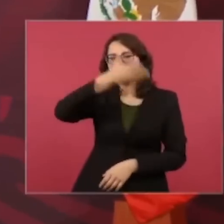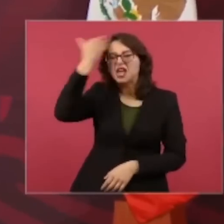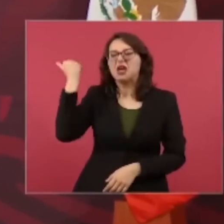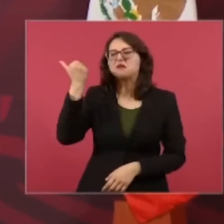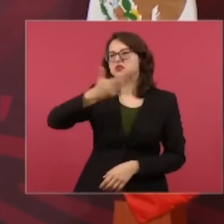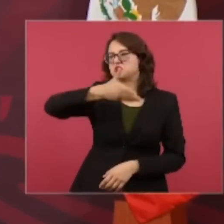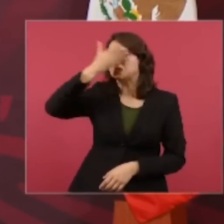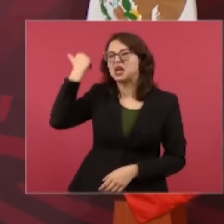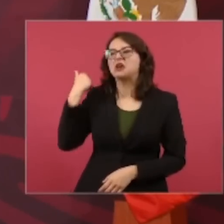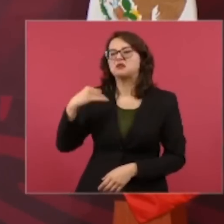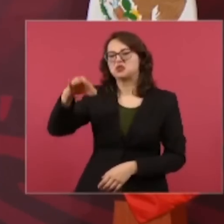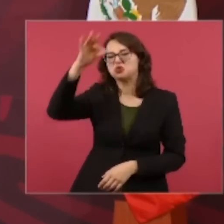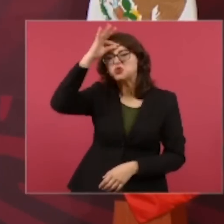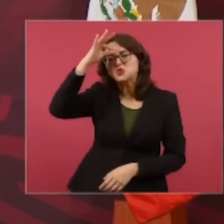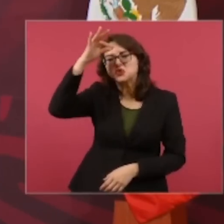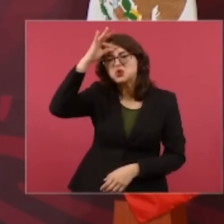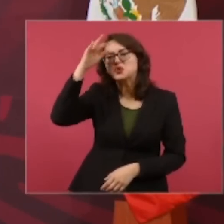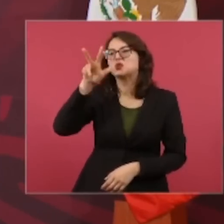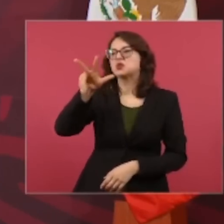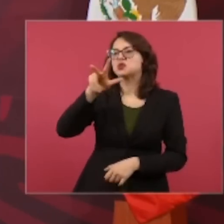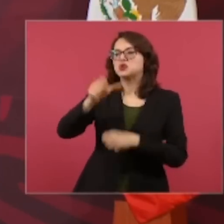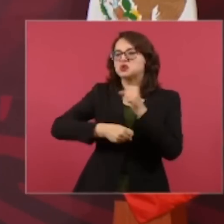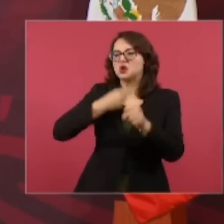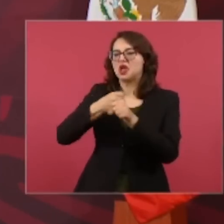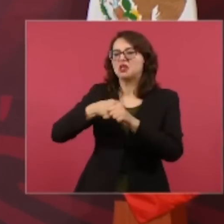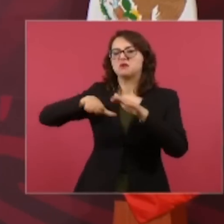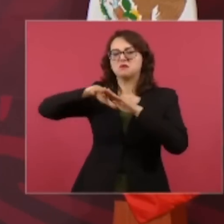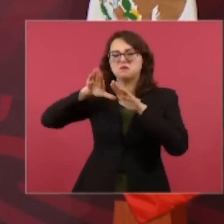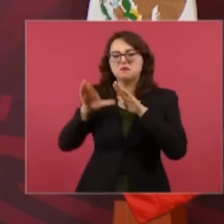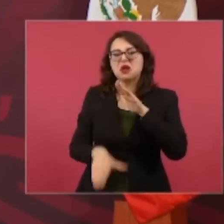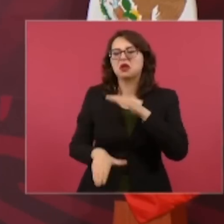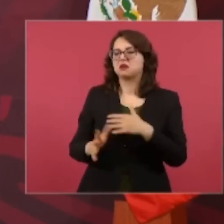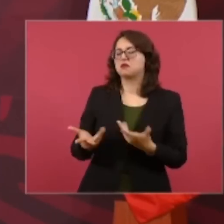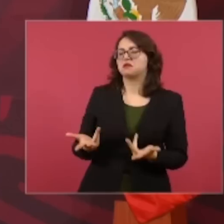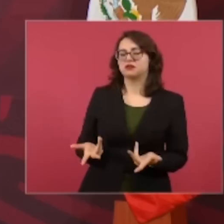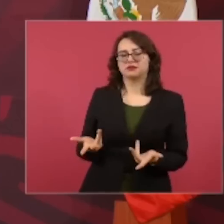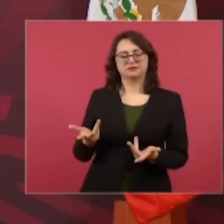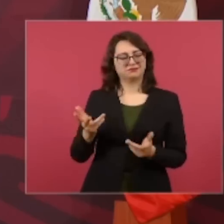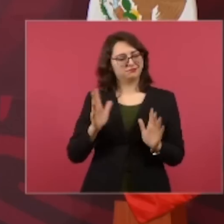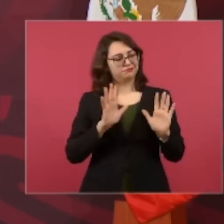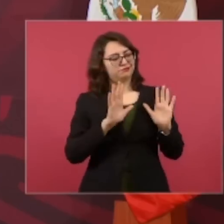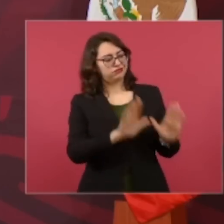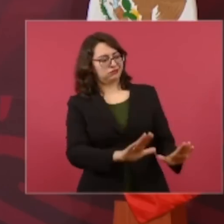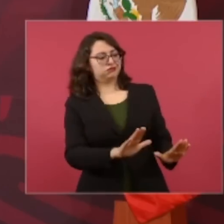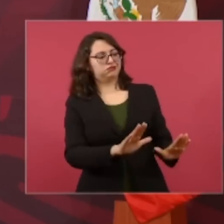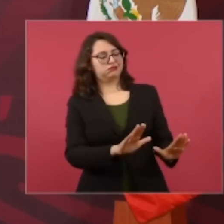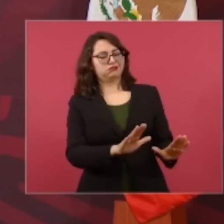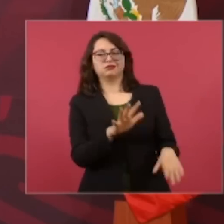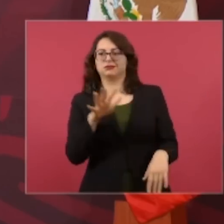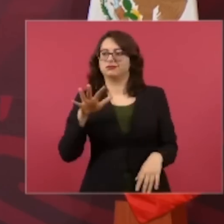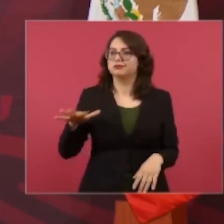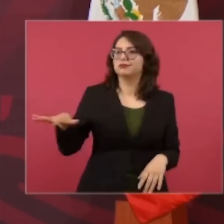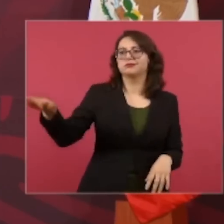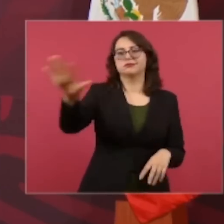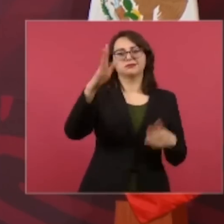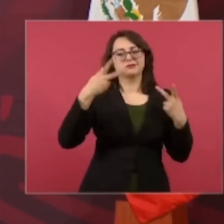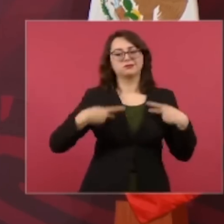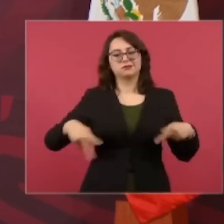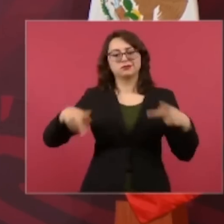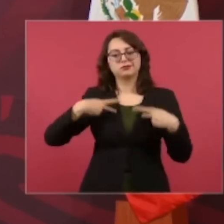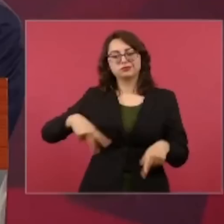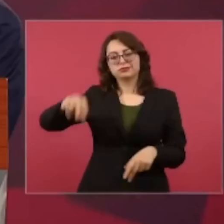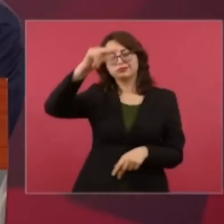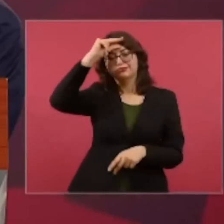es sabio, es mucha pieza.